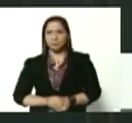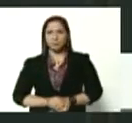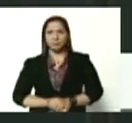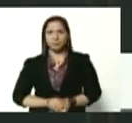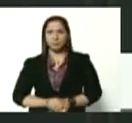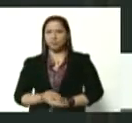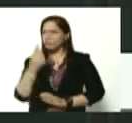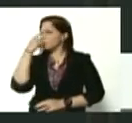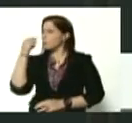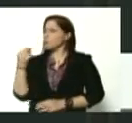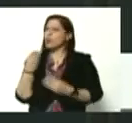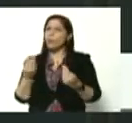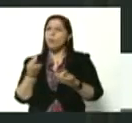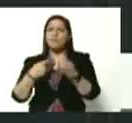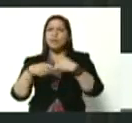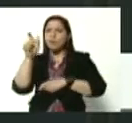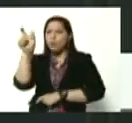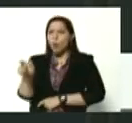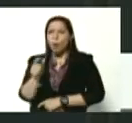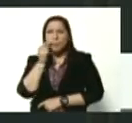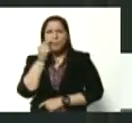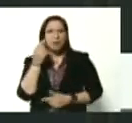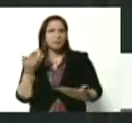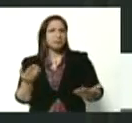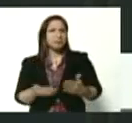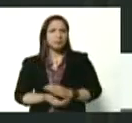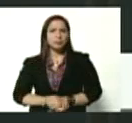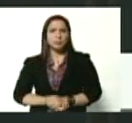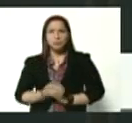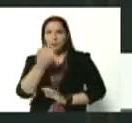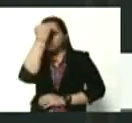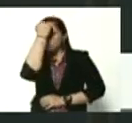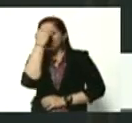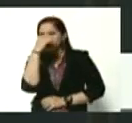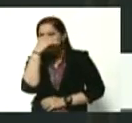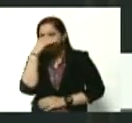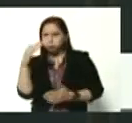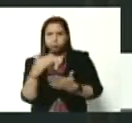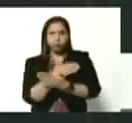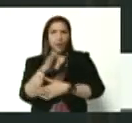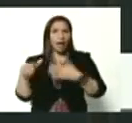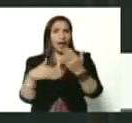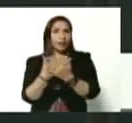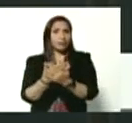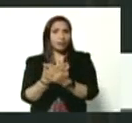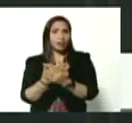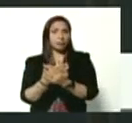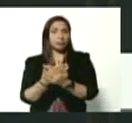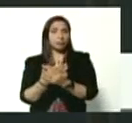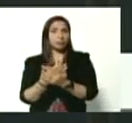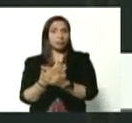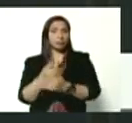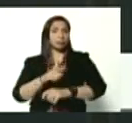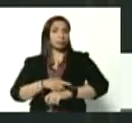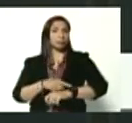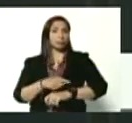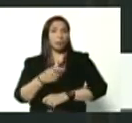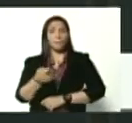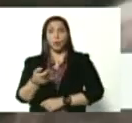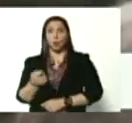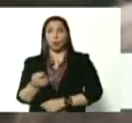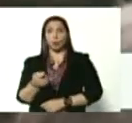hasta ahora como no los vendieron delincuente hasta hace poco el nefasto